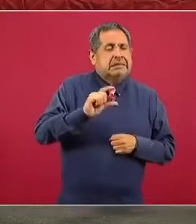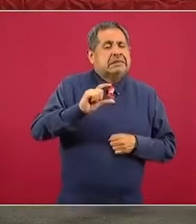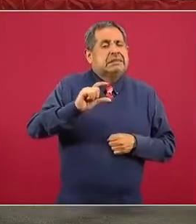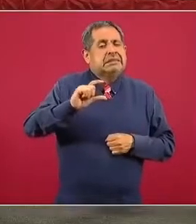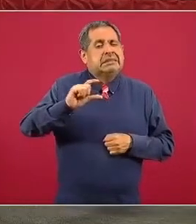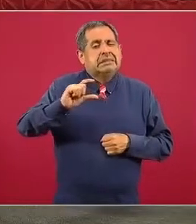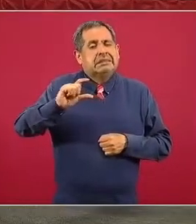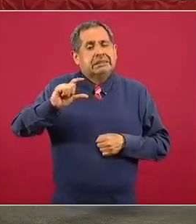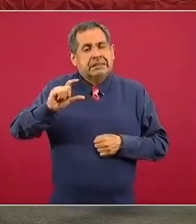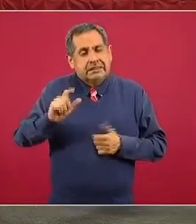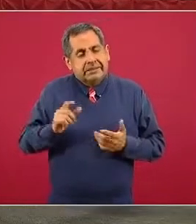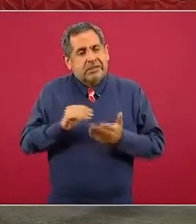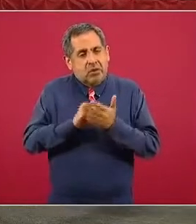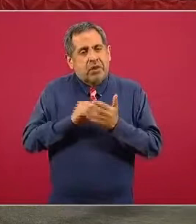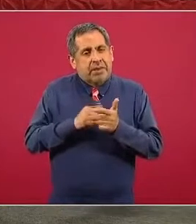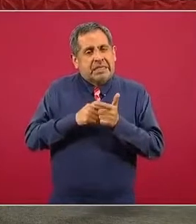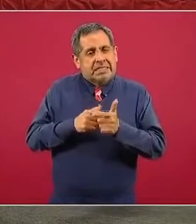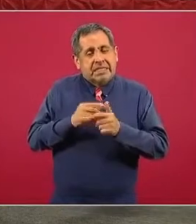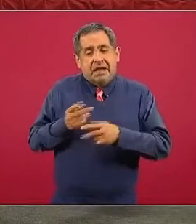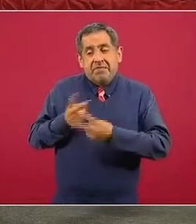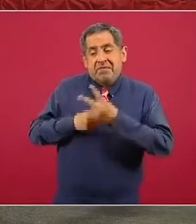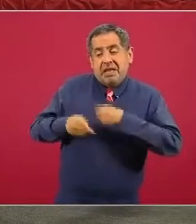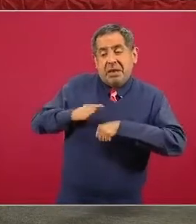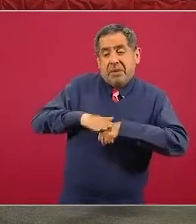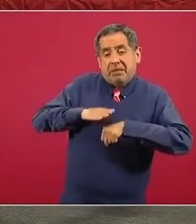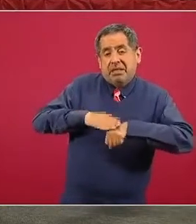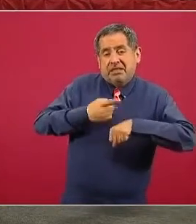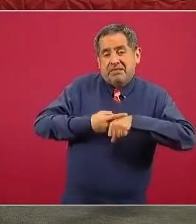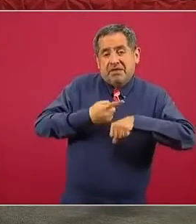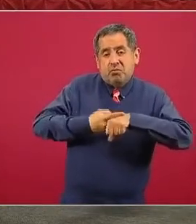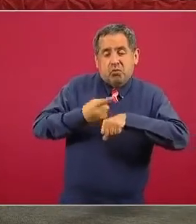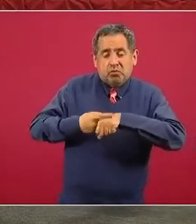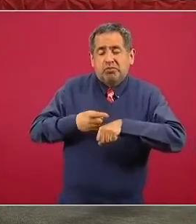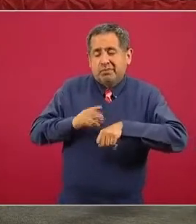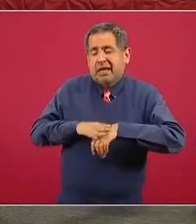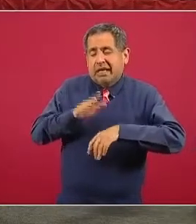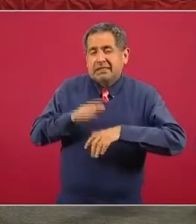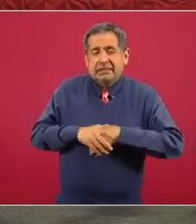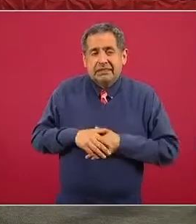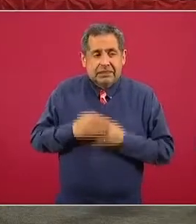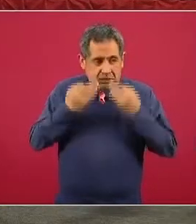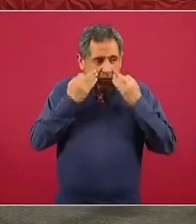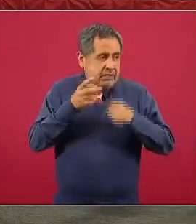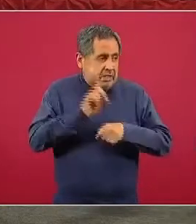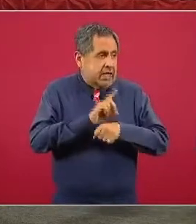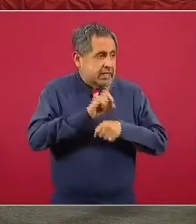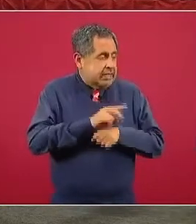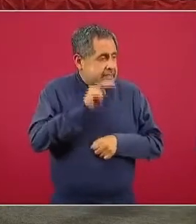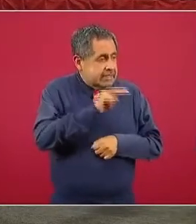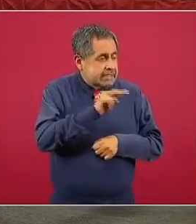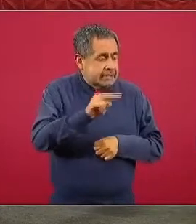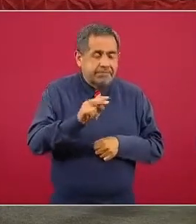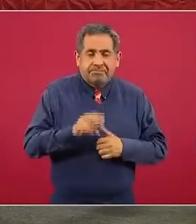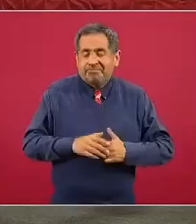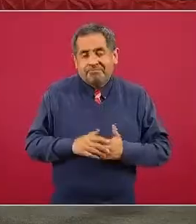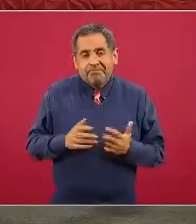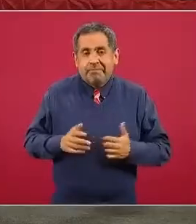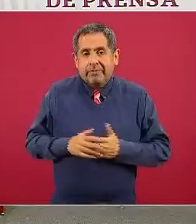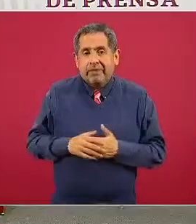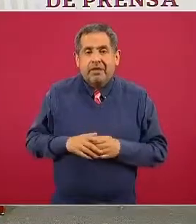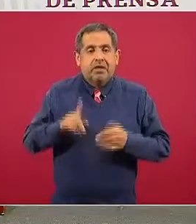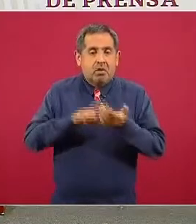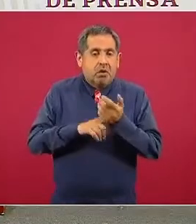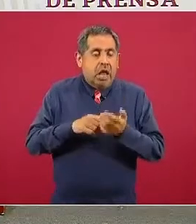su curso, y esto lógicamente, dado que es un gráfico que día con día podemos observar, vamos a ver en función de